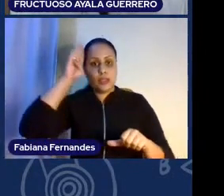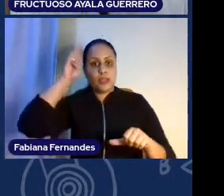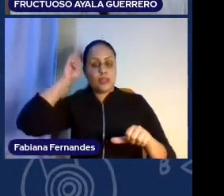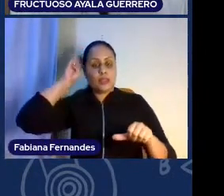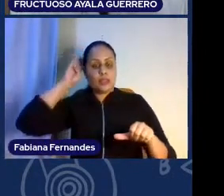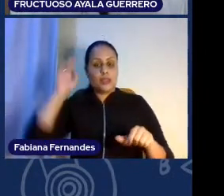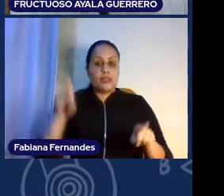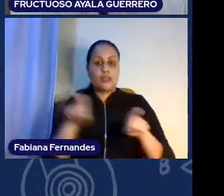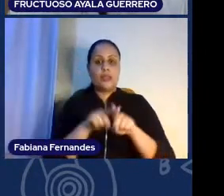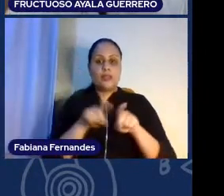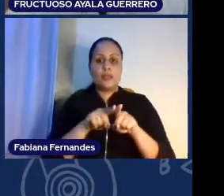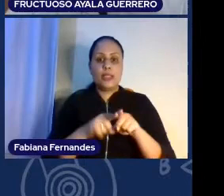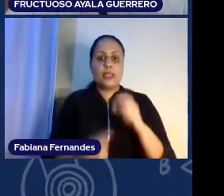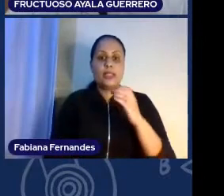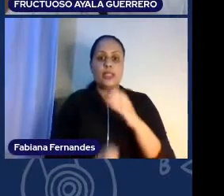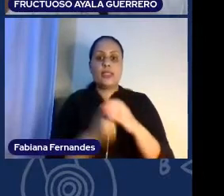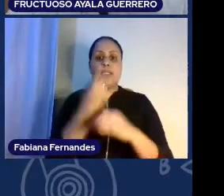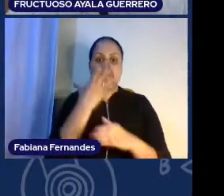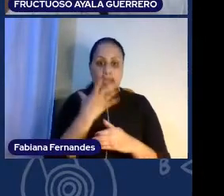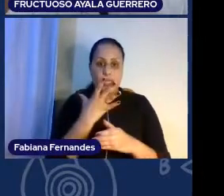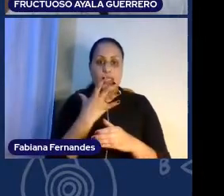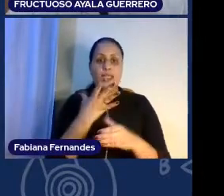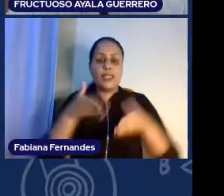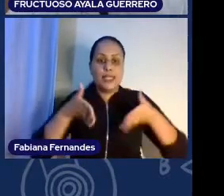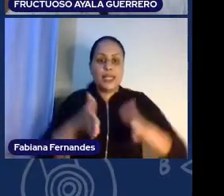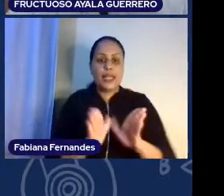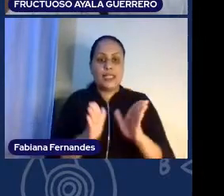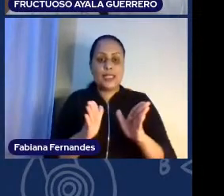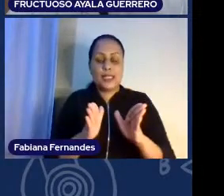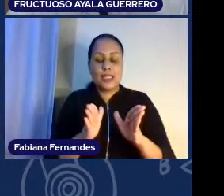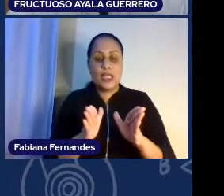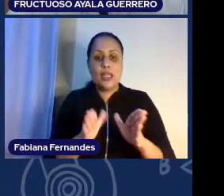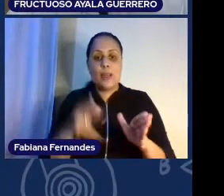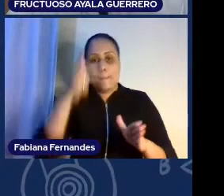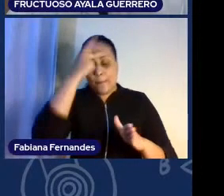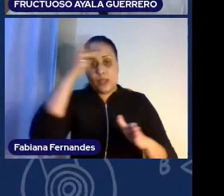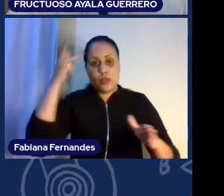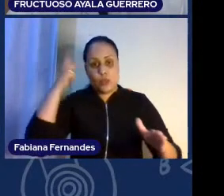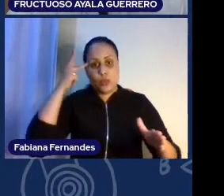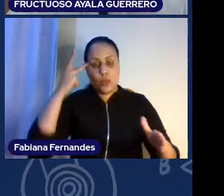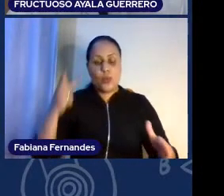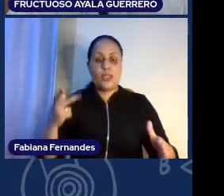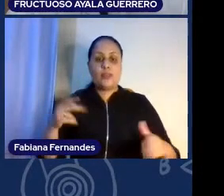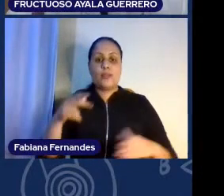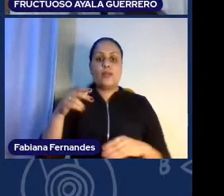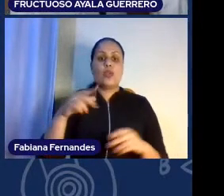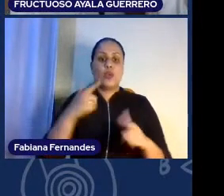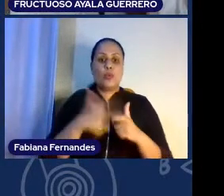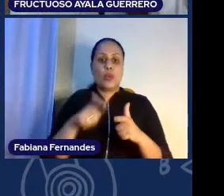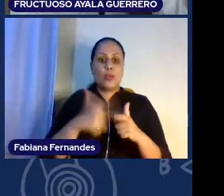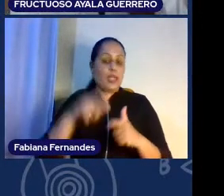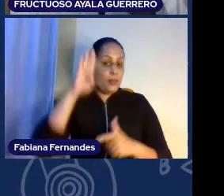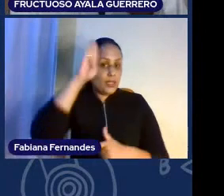origen a pacientes con problemas de tipo neurológico. Y ahora, con